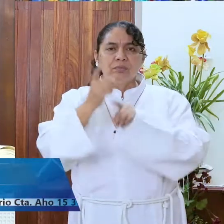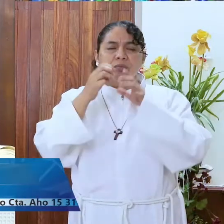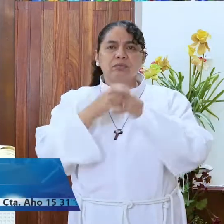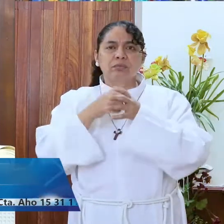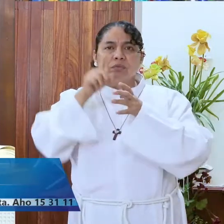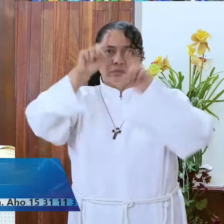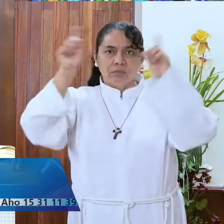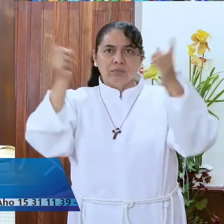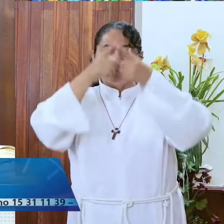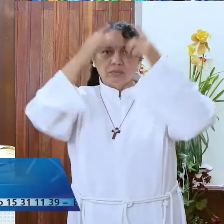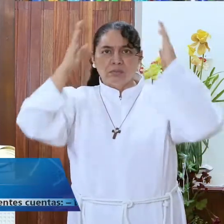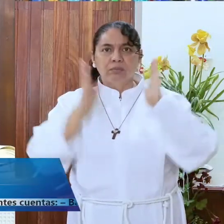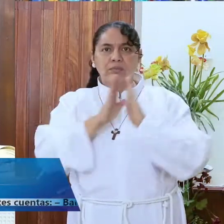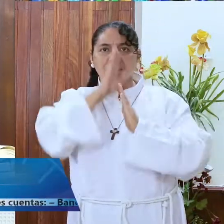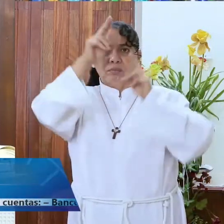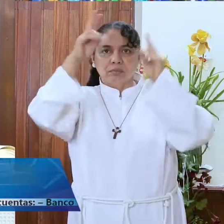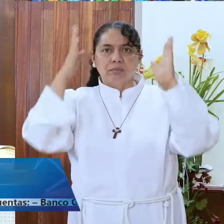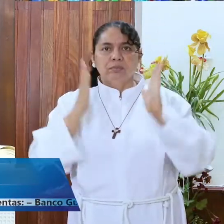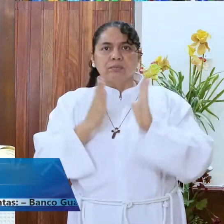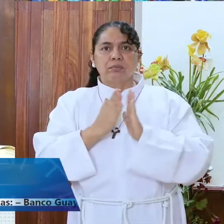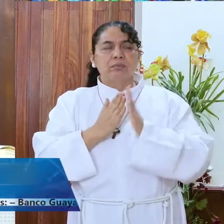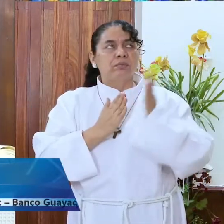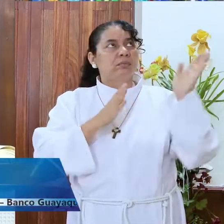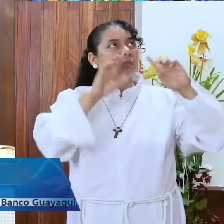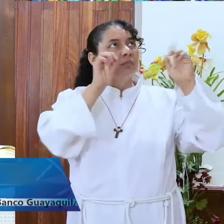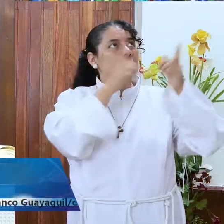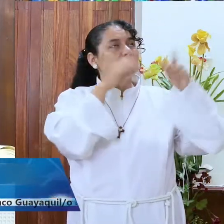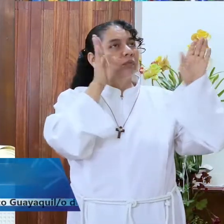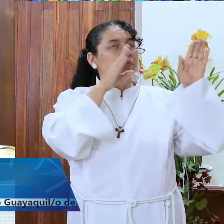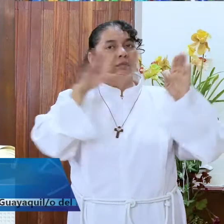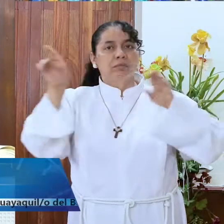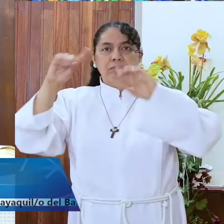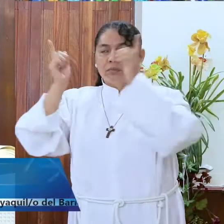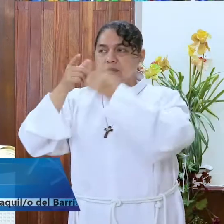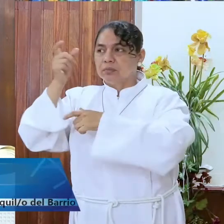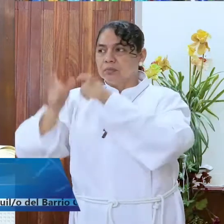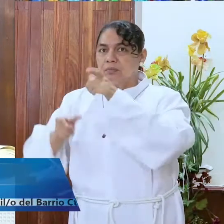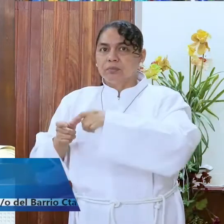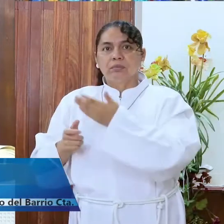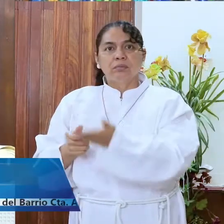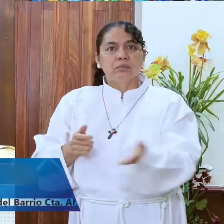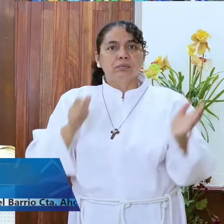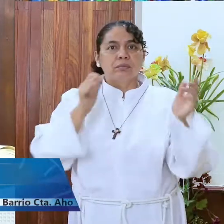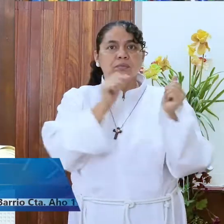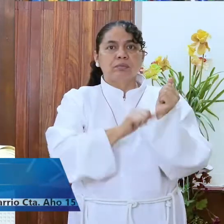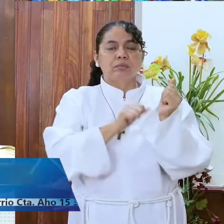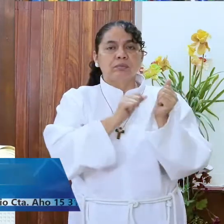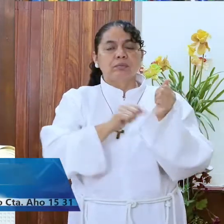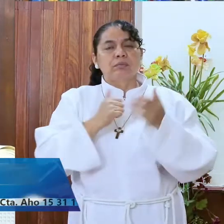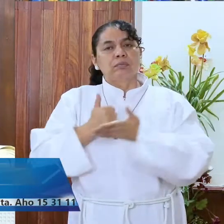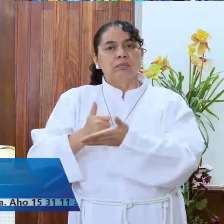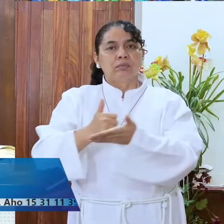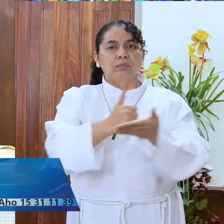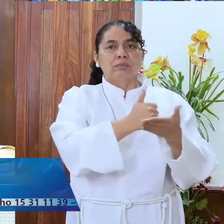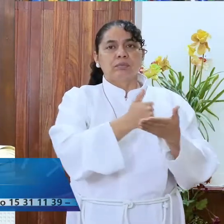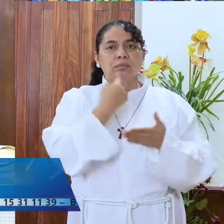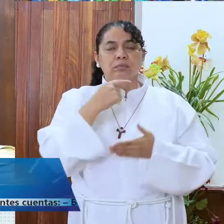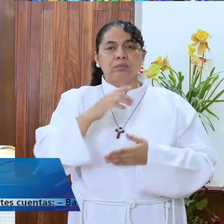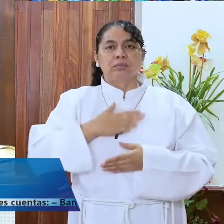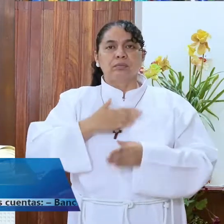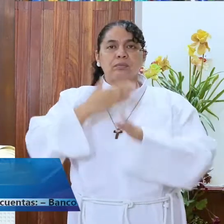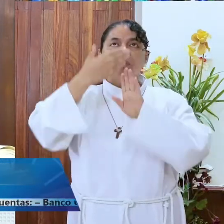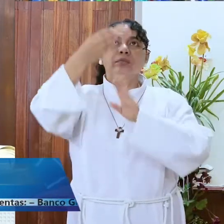por eso ruego a santamaría siempre virgen a los ángeles a los santos y a ustedes hermanos que